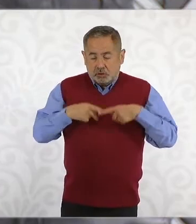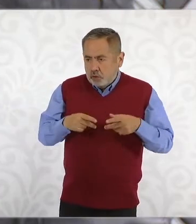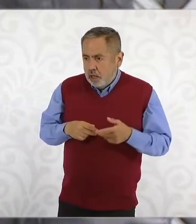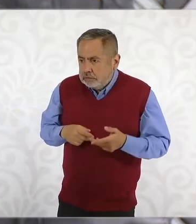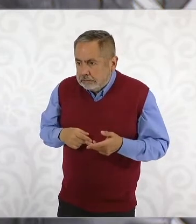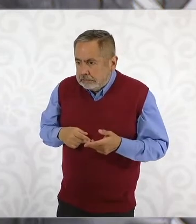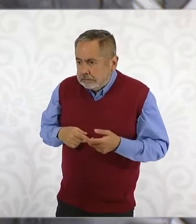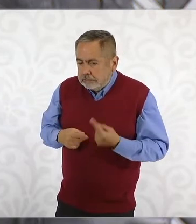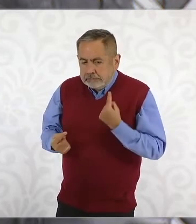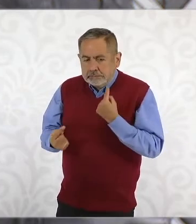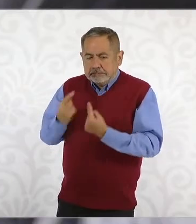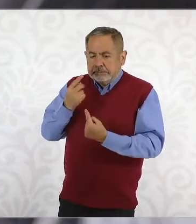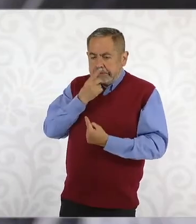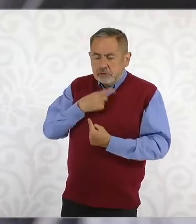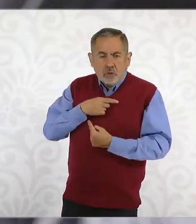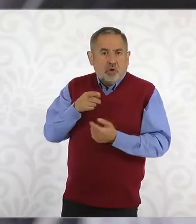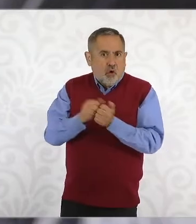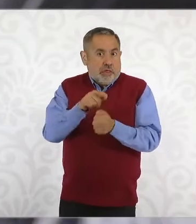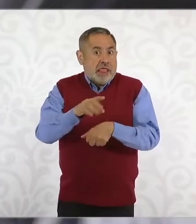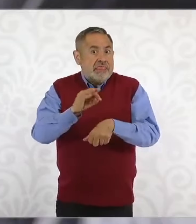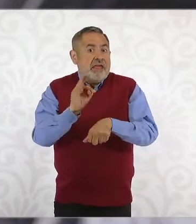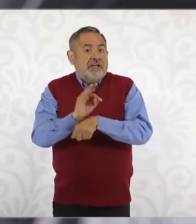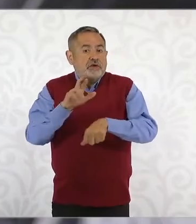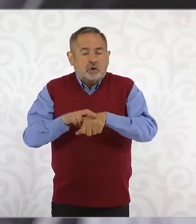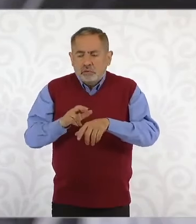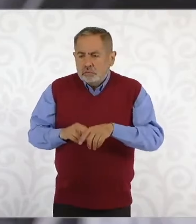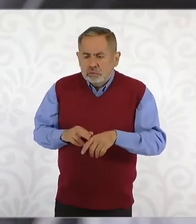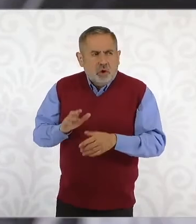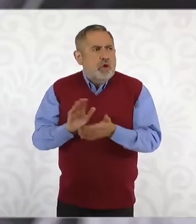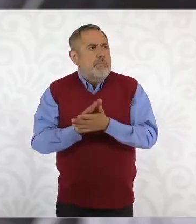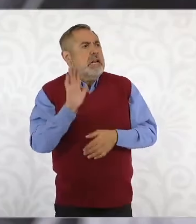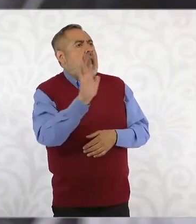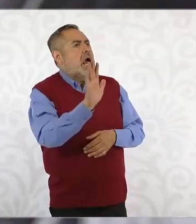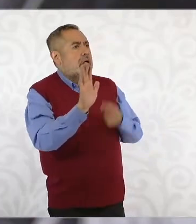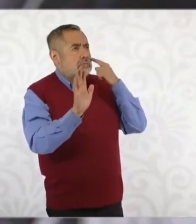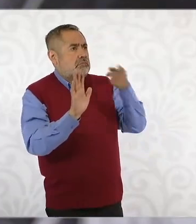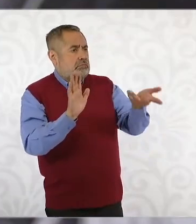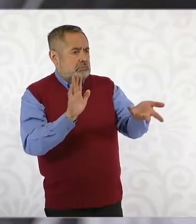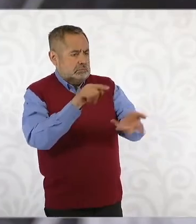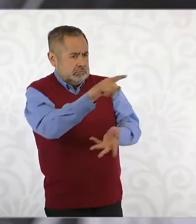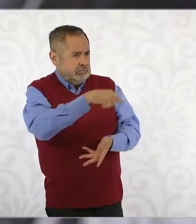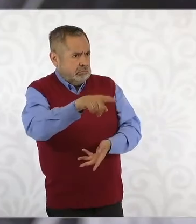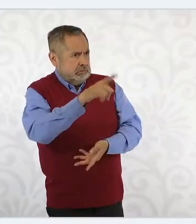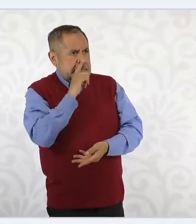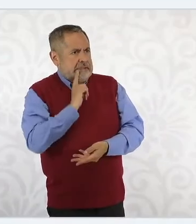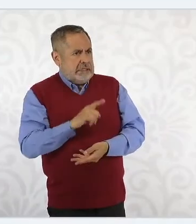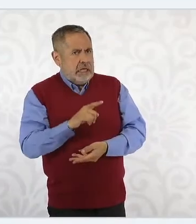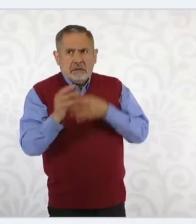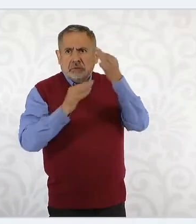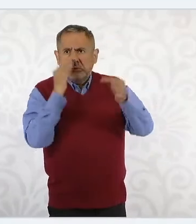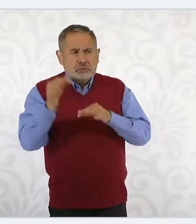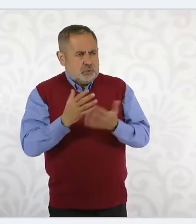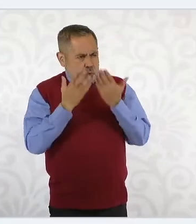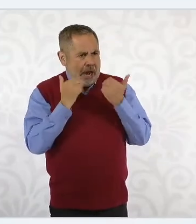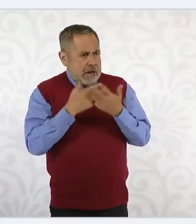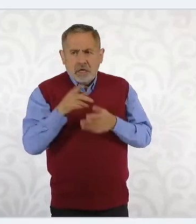con su defensor de audiencias? Decir: tengo esta queja públicamente, tener un espacio público donde diga: